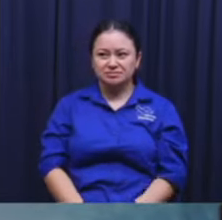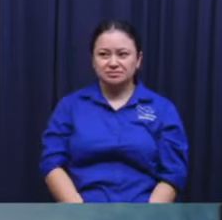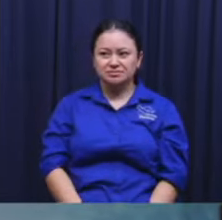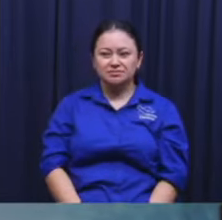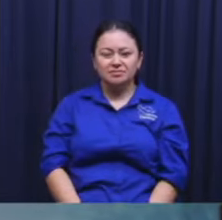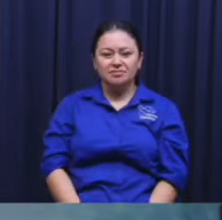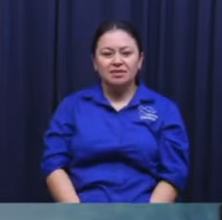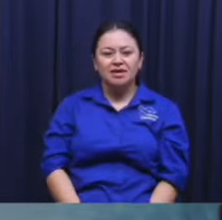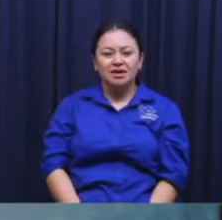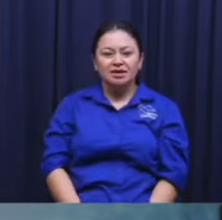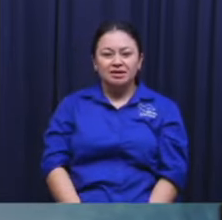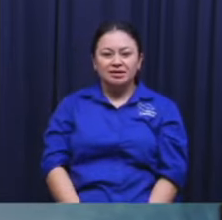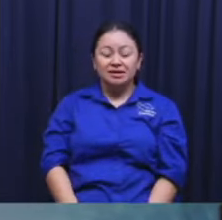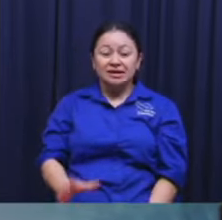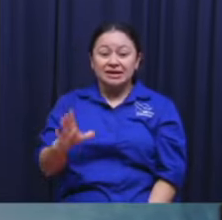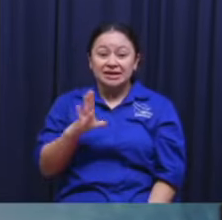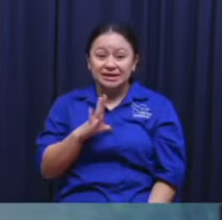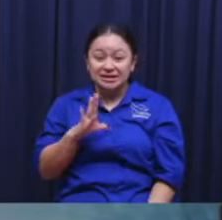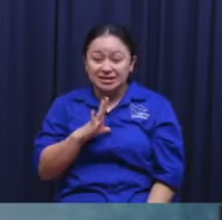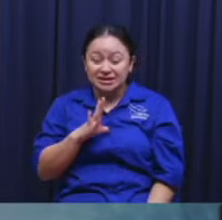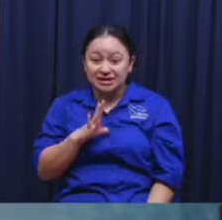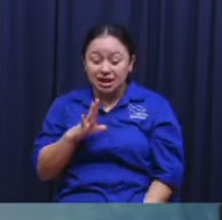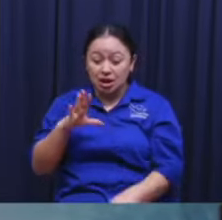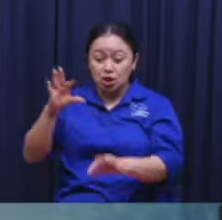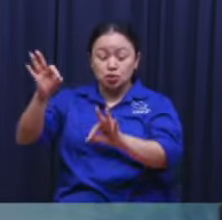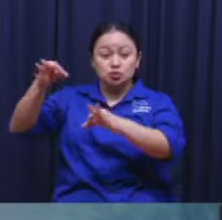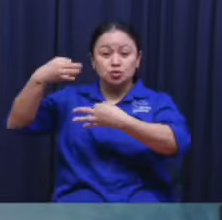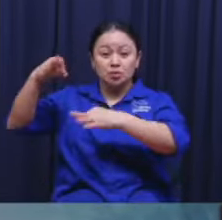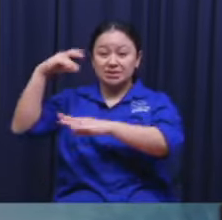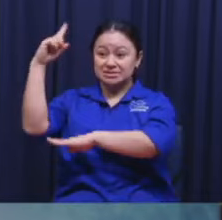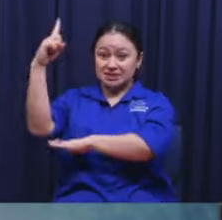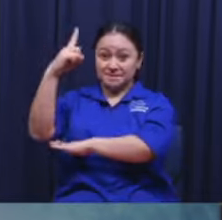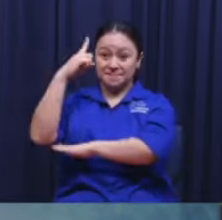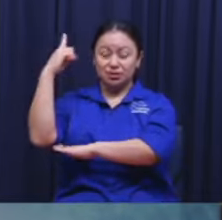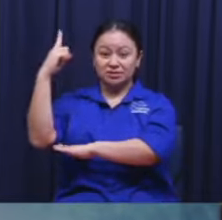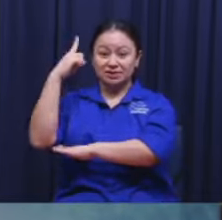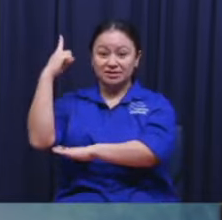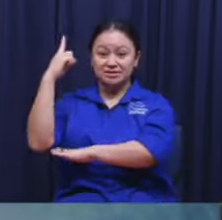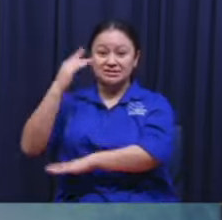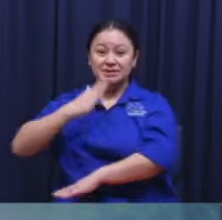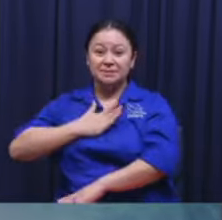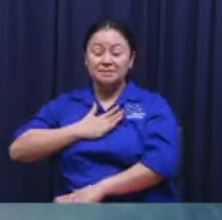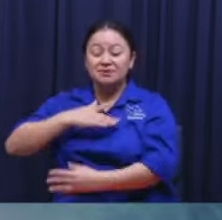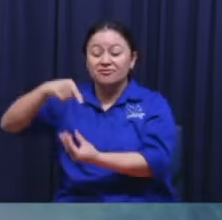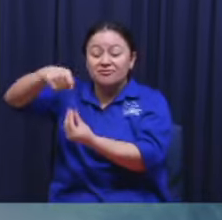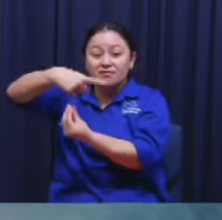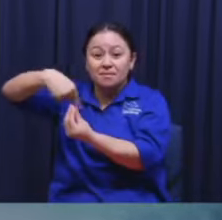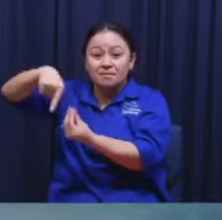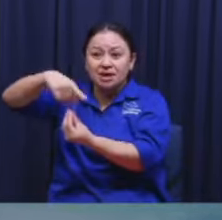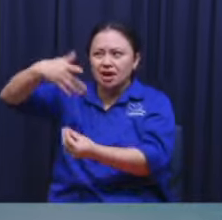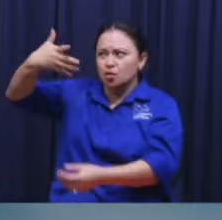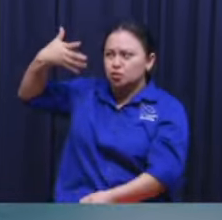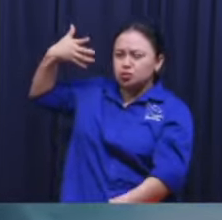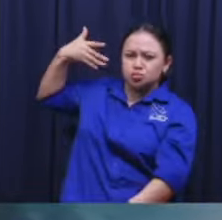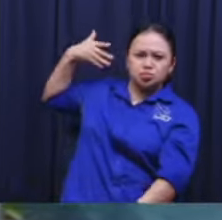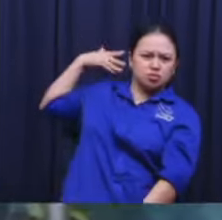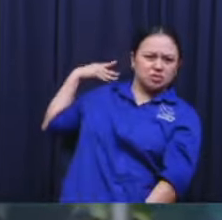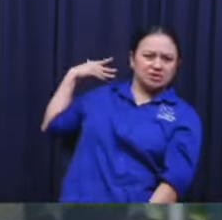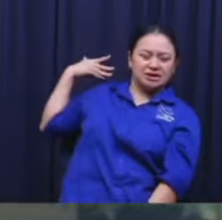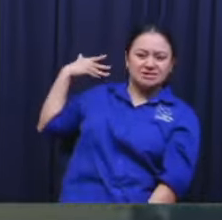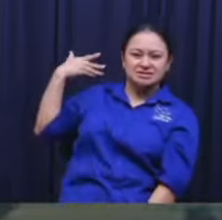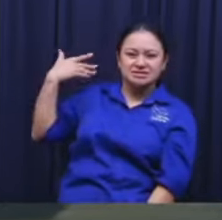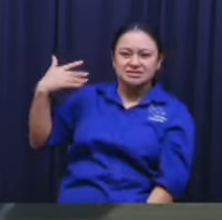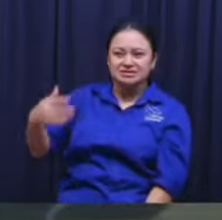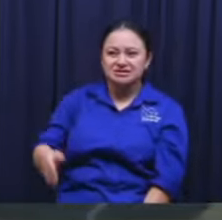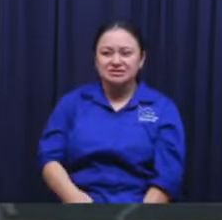de dar las copias de 1870 y no sé cuánto. Casi. Copias de casi del